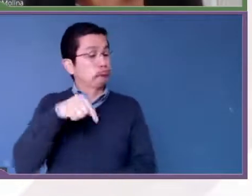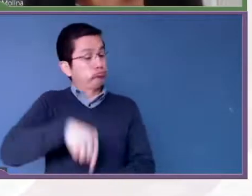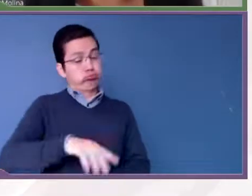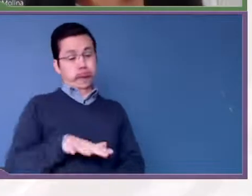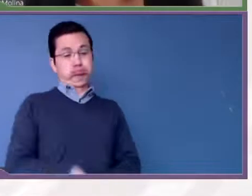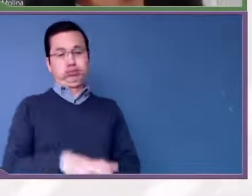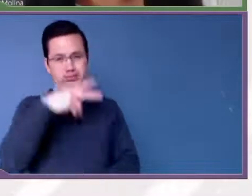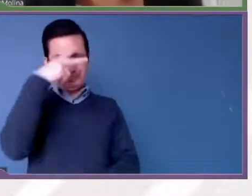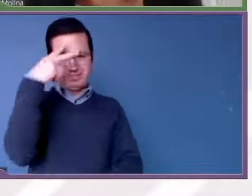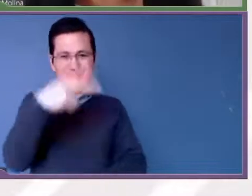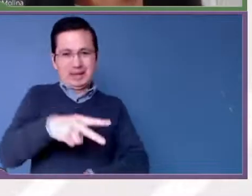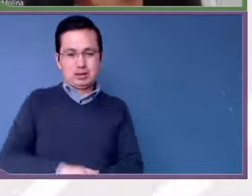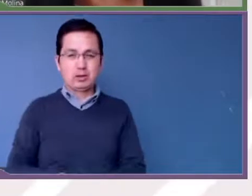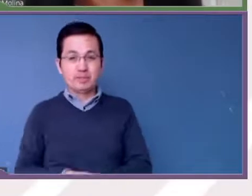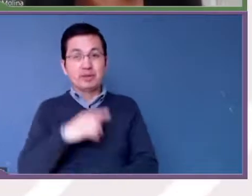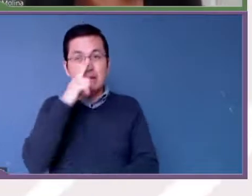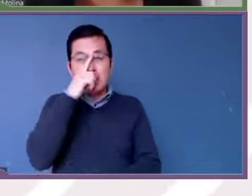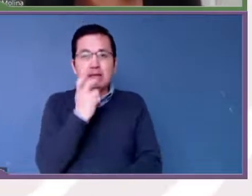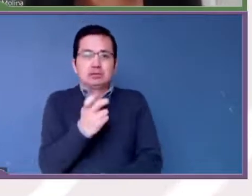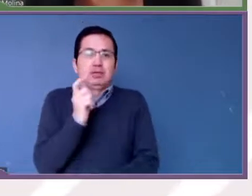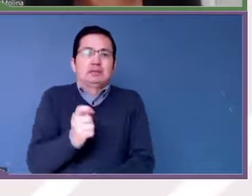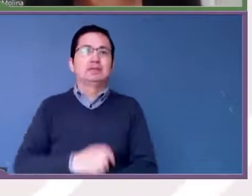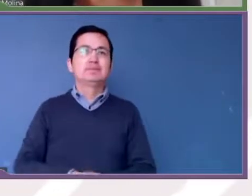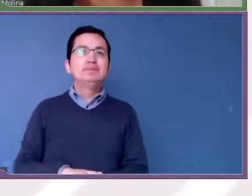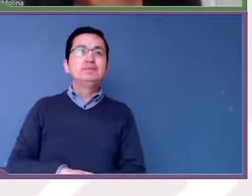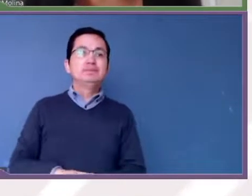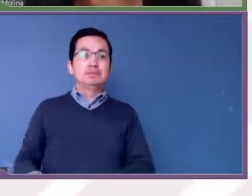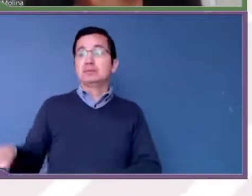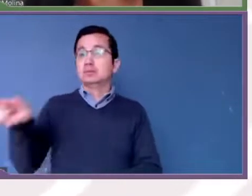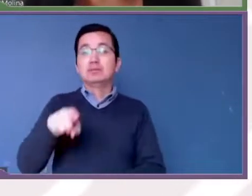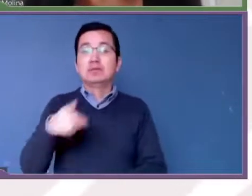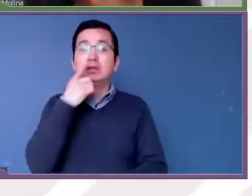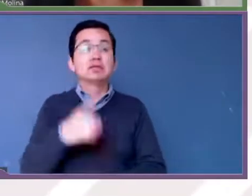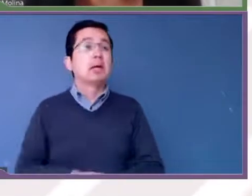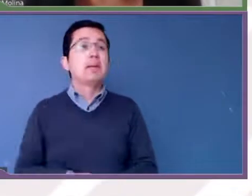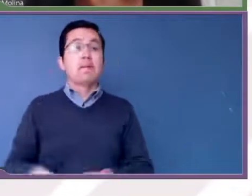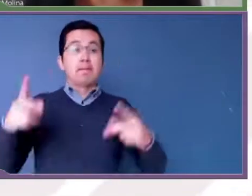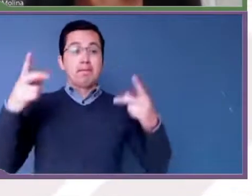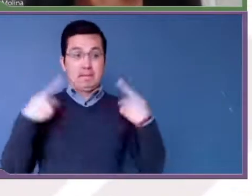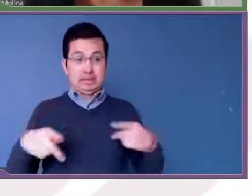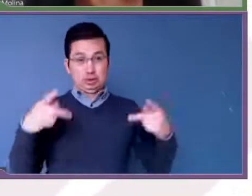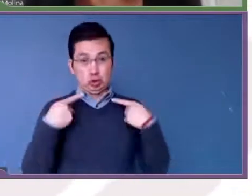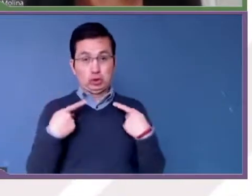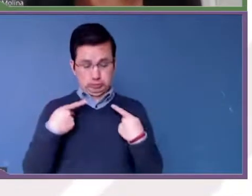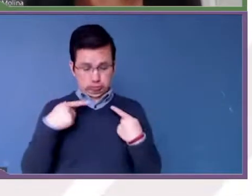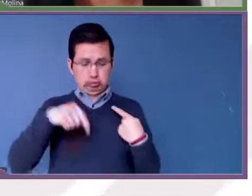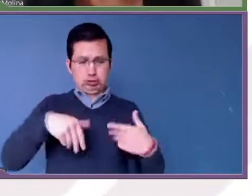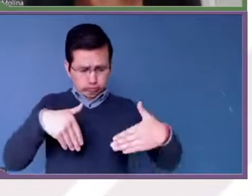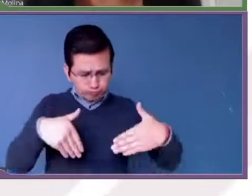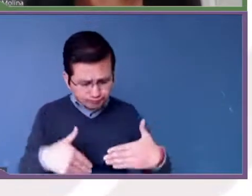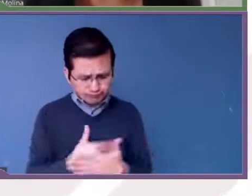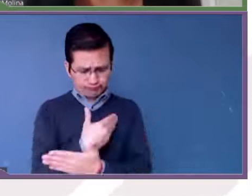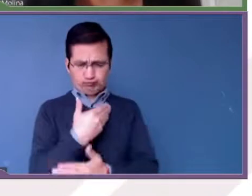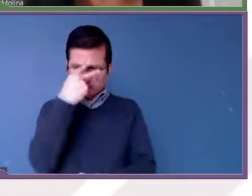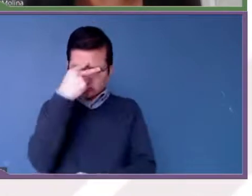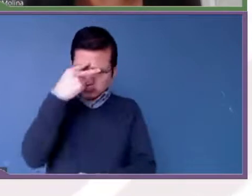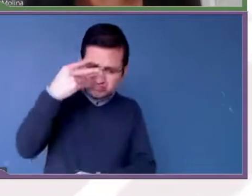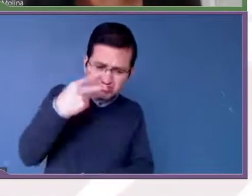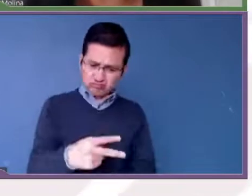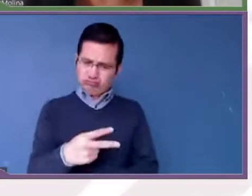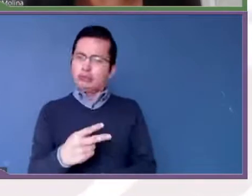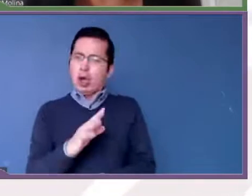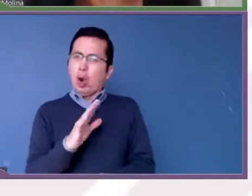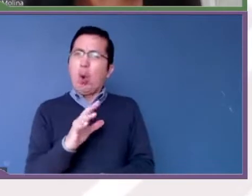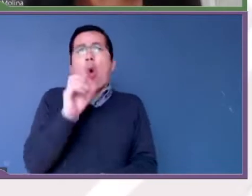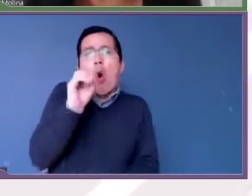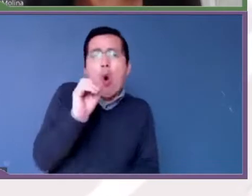las personas nacionales mexicanas, sino las personas que se entienden como ciudadanos en términos de que contribuyen. Y por lo